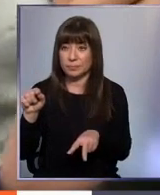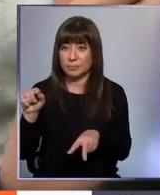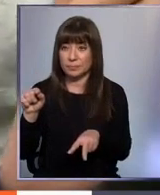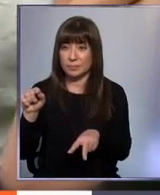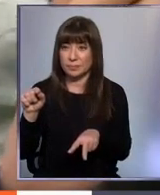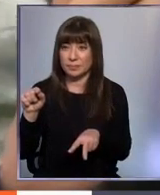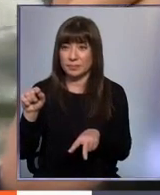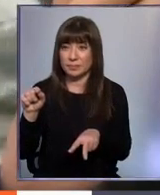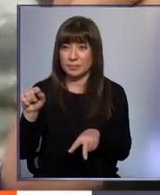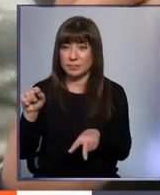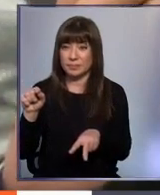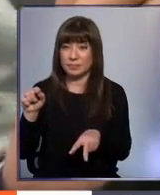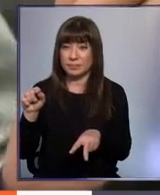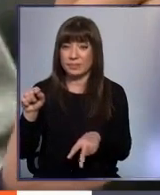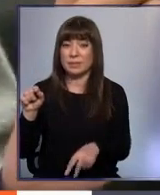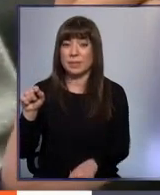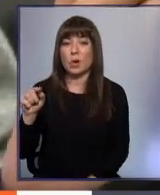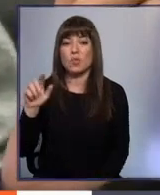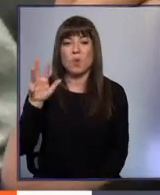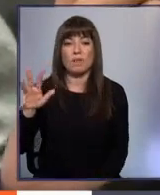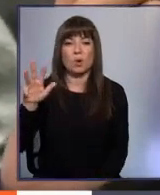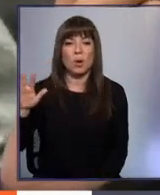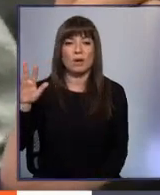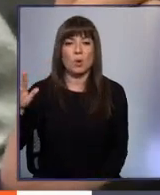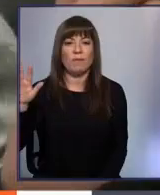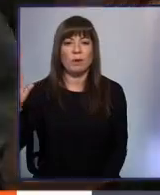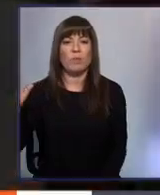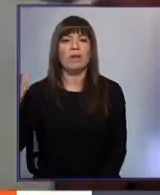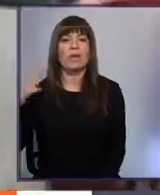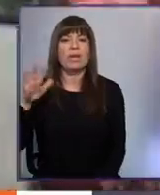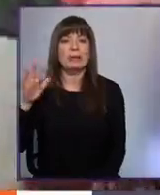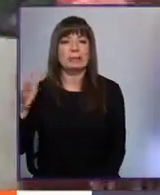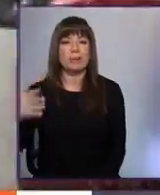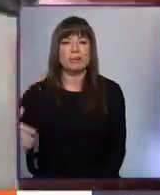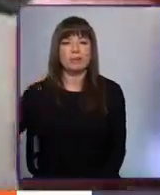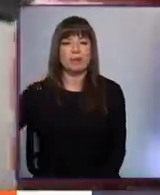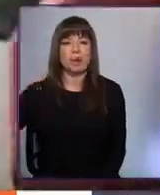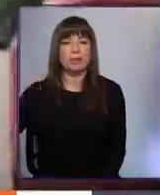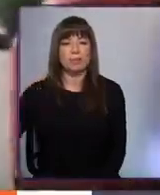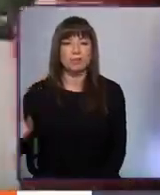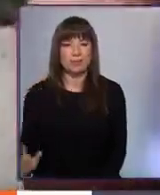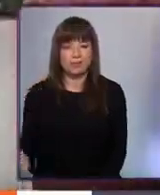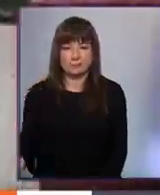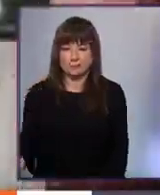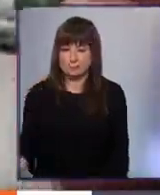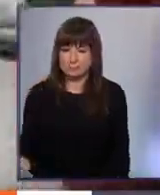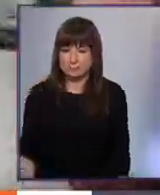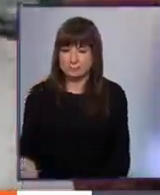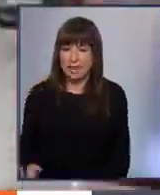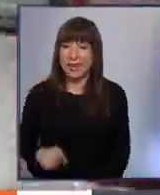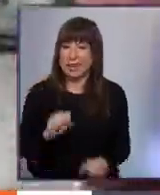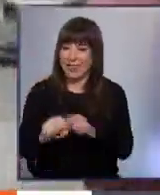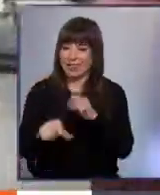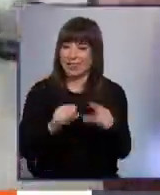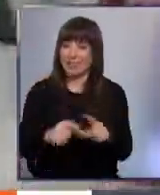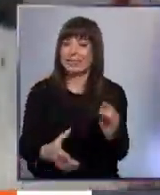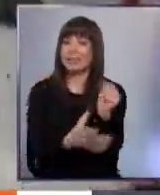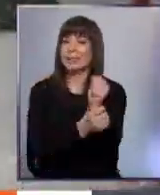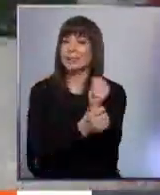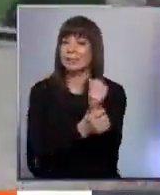99,9%. Vienen 15 nueves posteriormente, su señoría, por ciento. La defensa del imputado se abocó a cuestionar supuestos